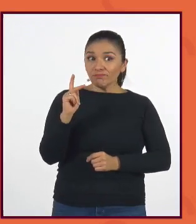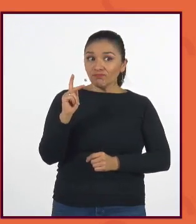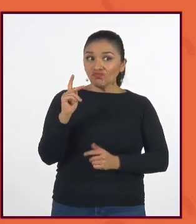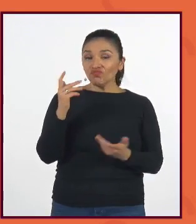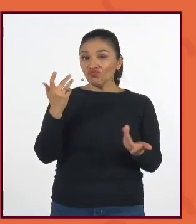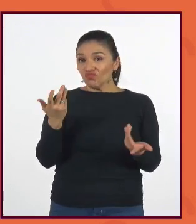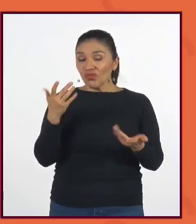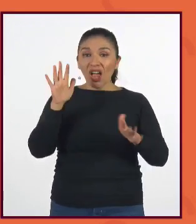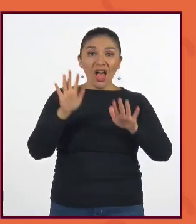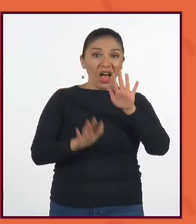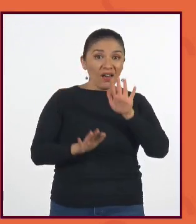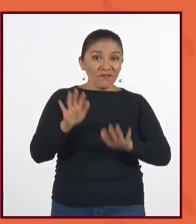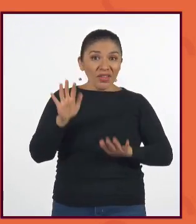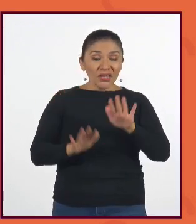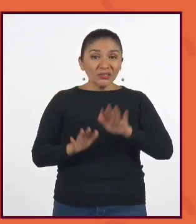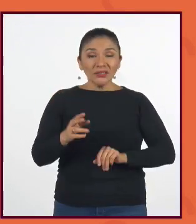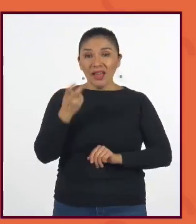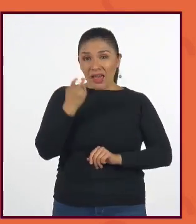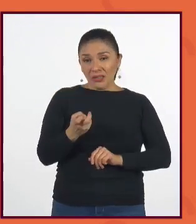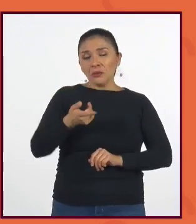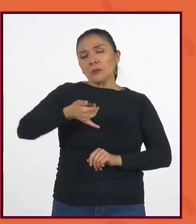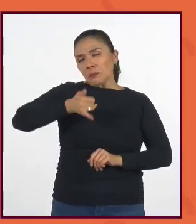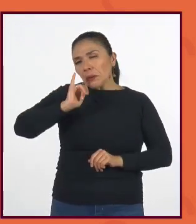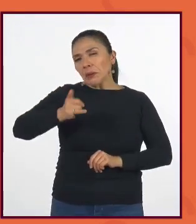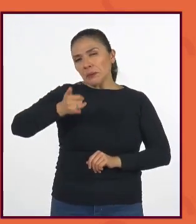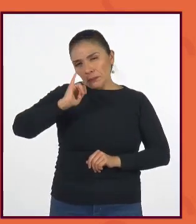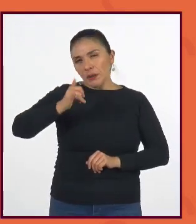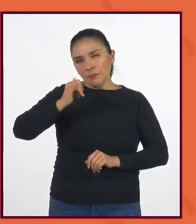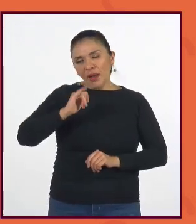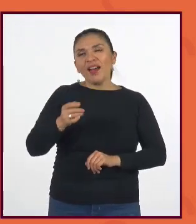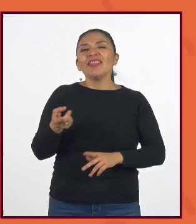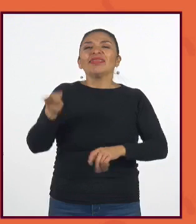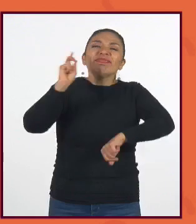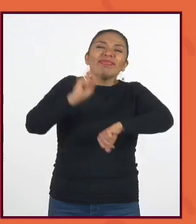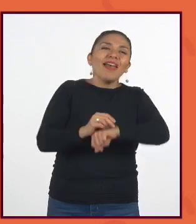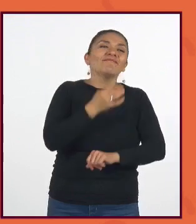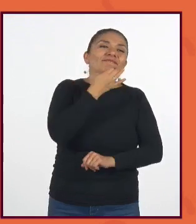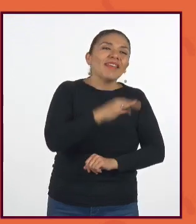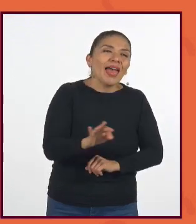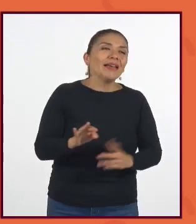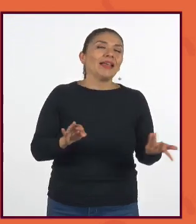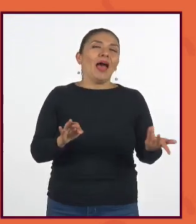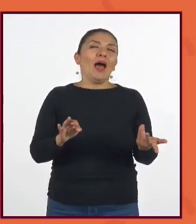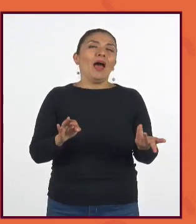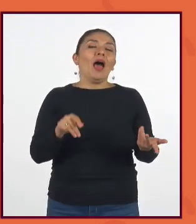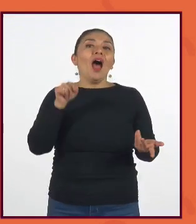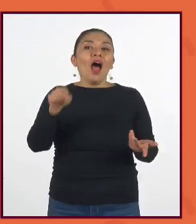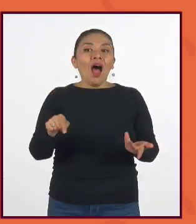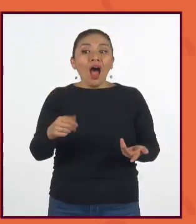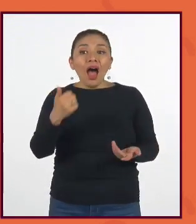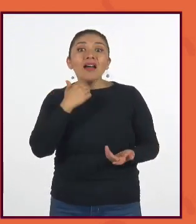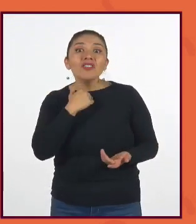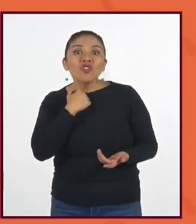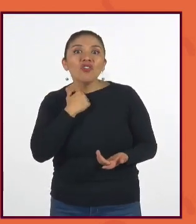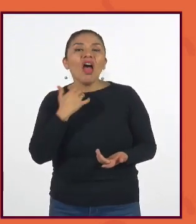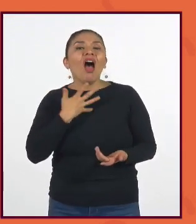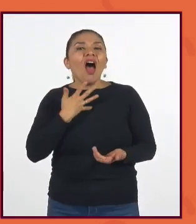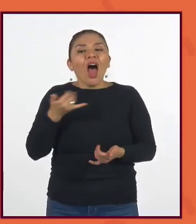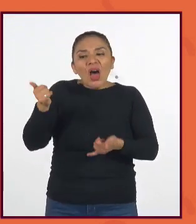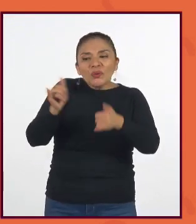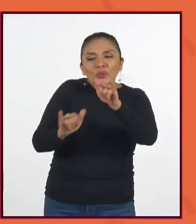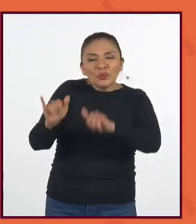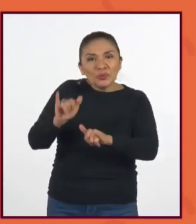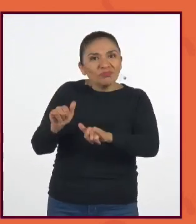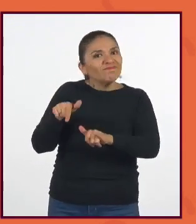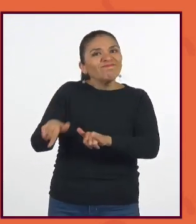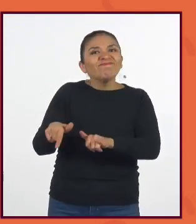muchas veces este consumo en las fiestas está adulterado o no está regulado